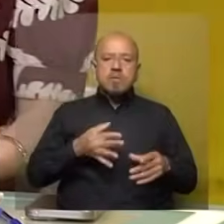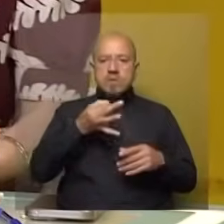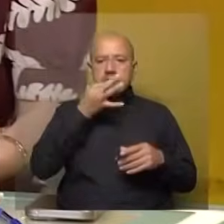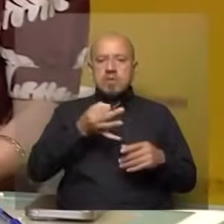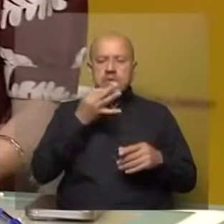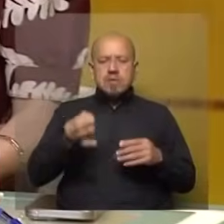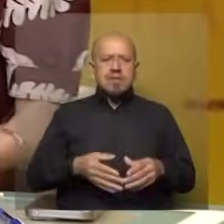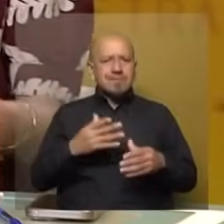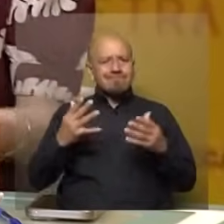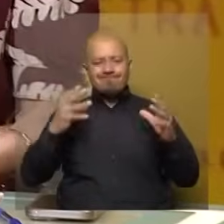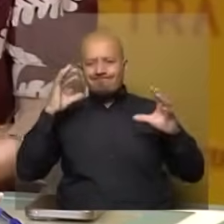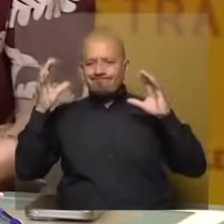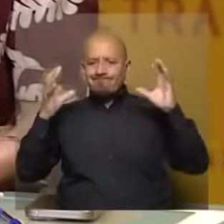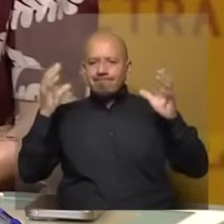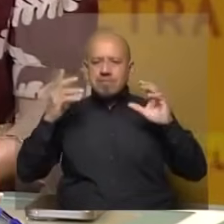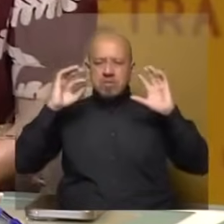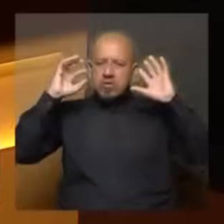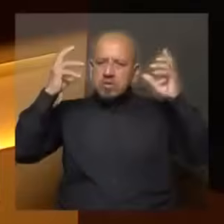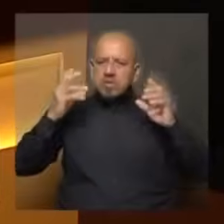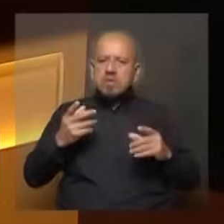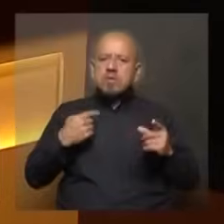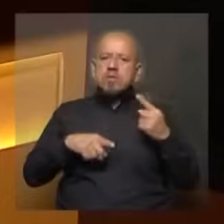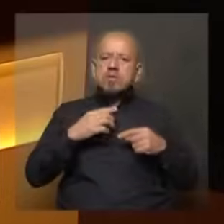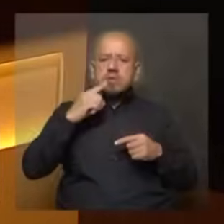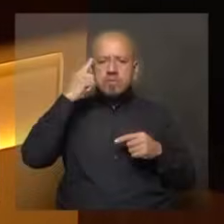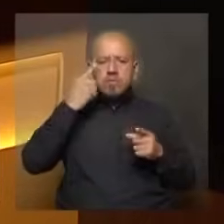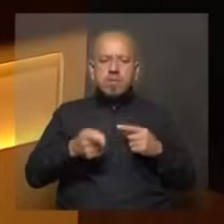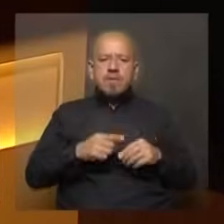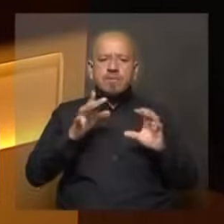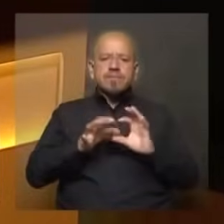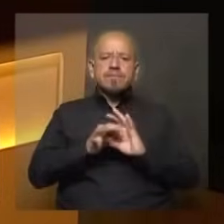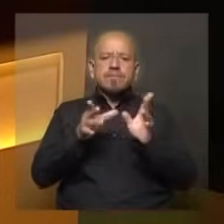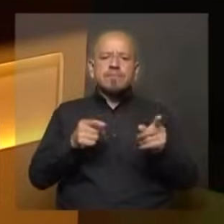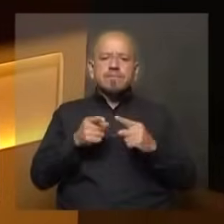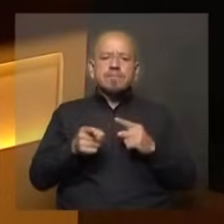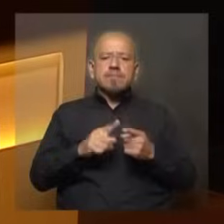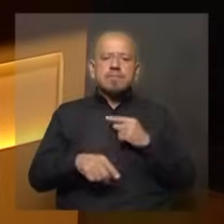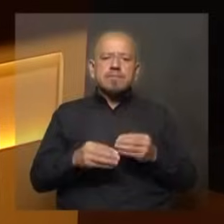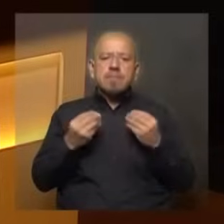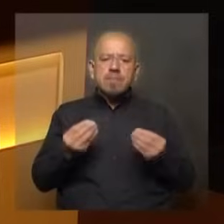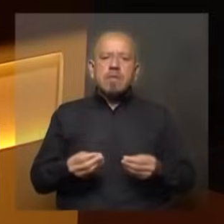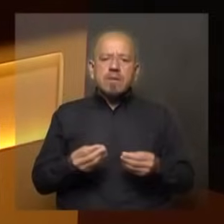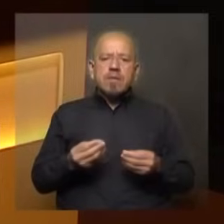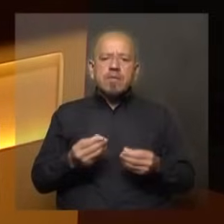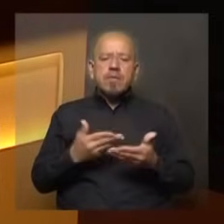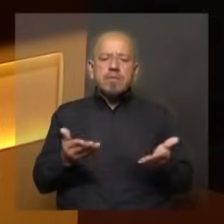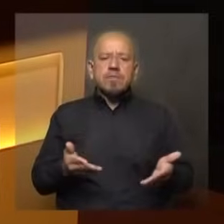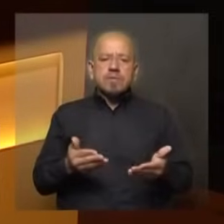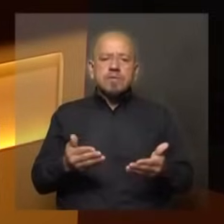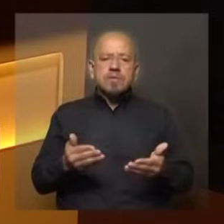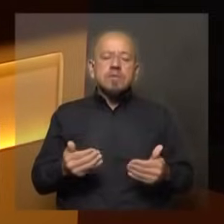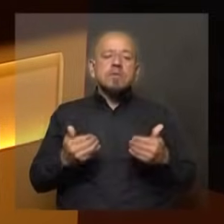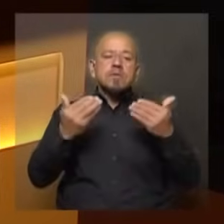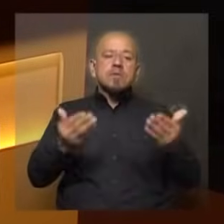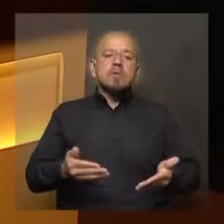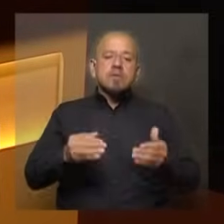bastante virulencia y muchas veces con violencia, y pensando en la democracia. Entonces, sí. ¿Cómo se articula eso de cara a